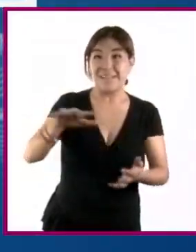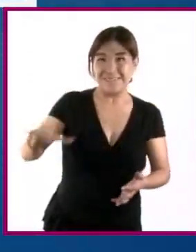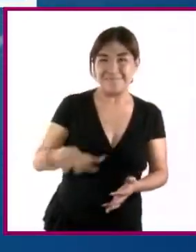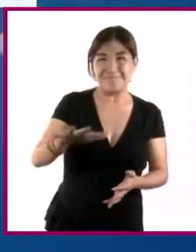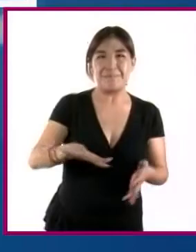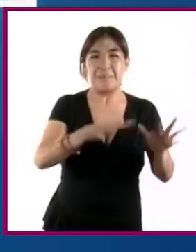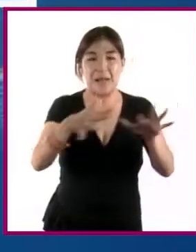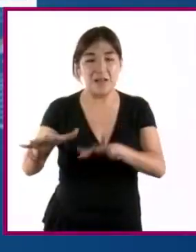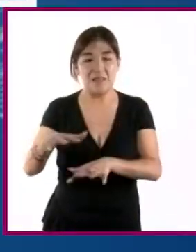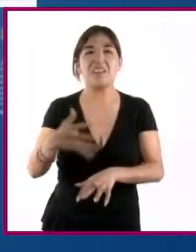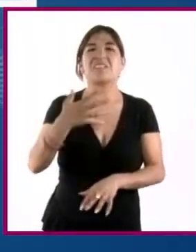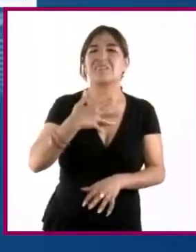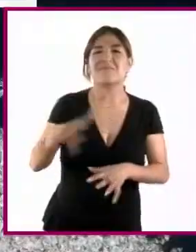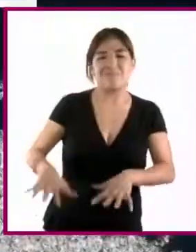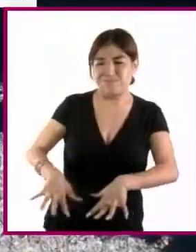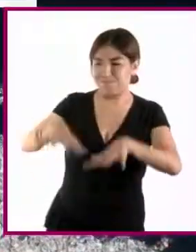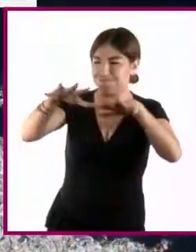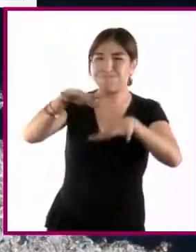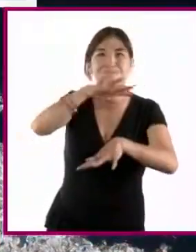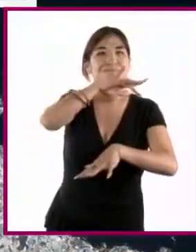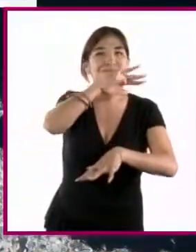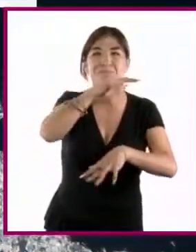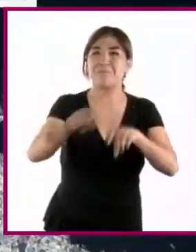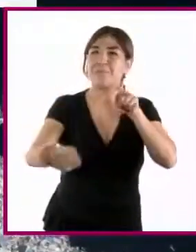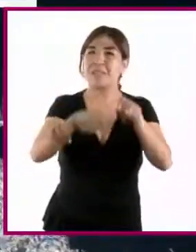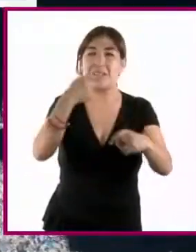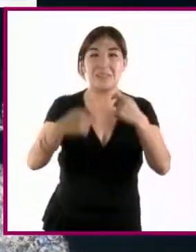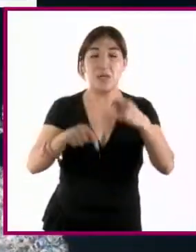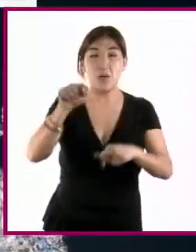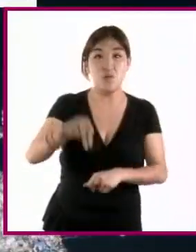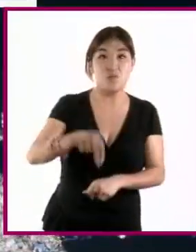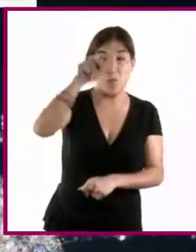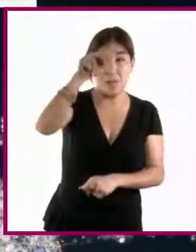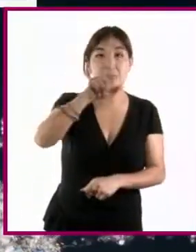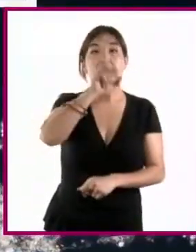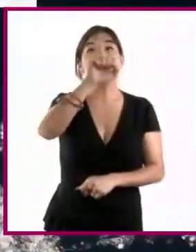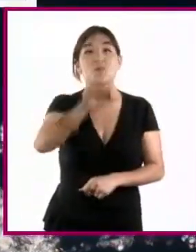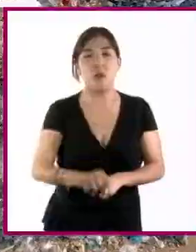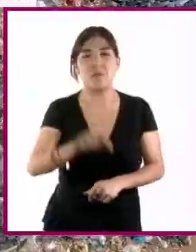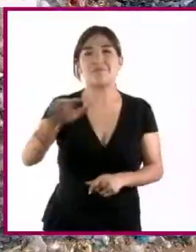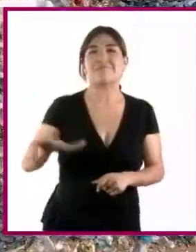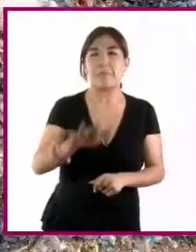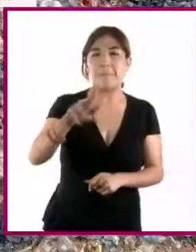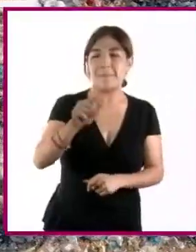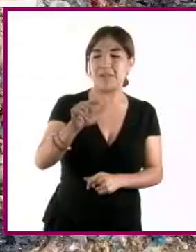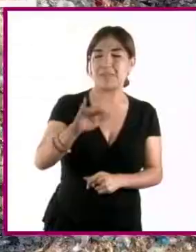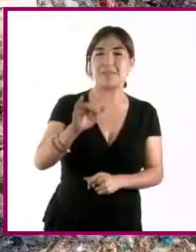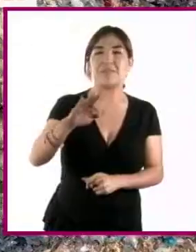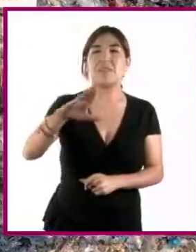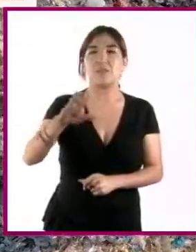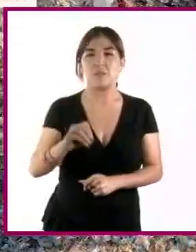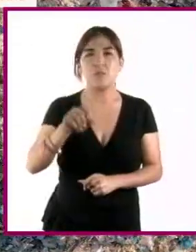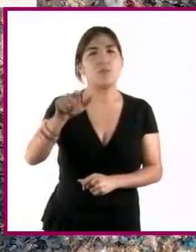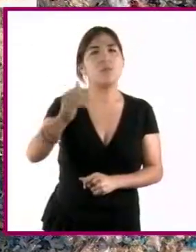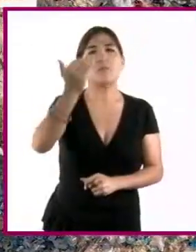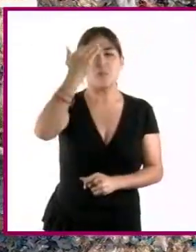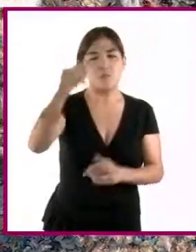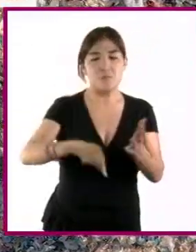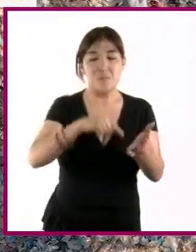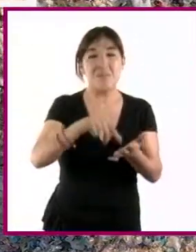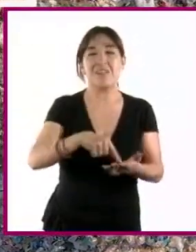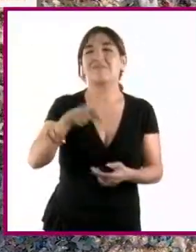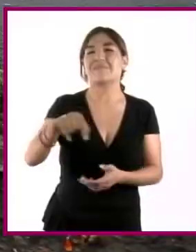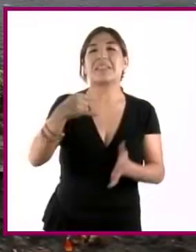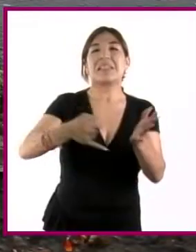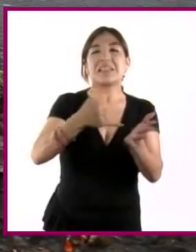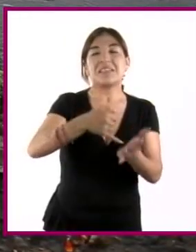de desechos plásticos. Una en el norte y otra en el sur del Océano Pacífico, y son conocidas como islas de